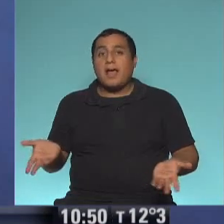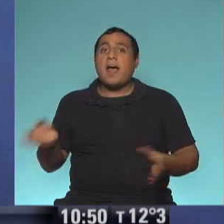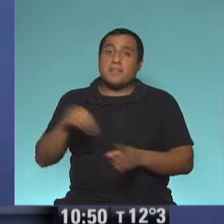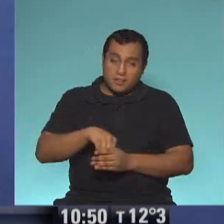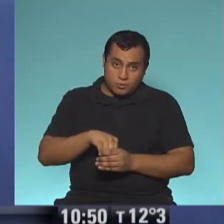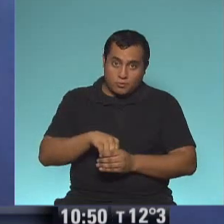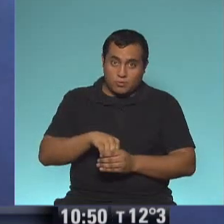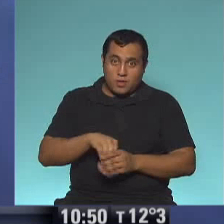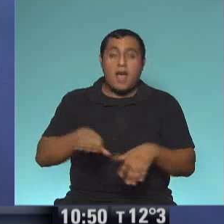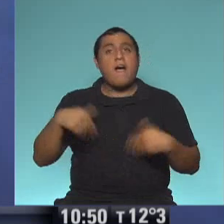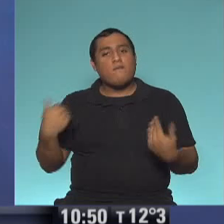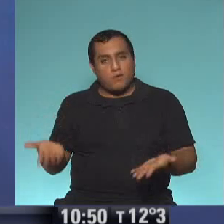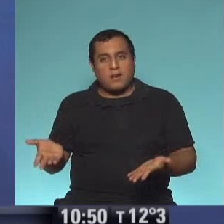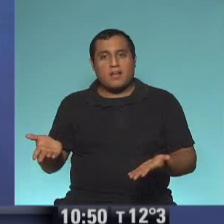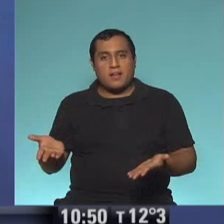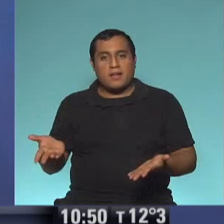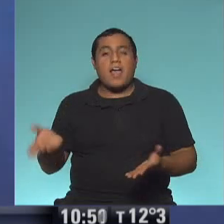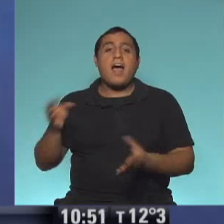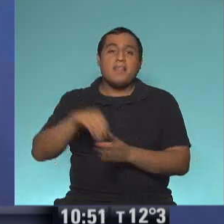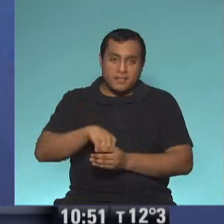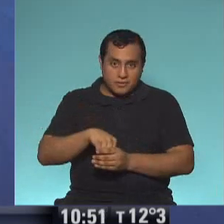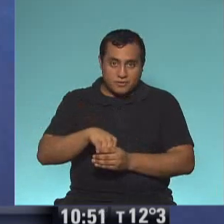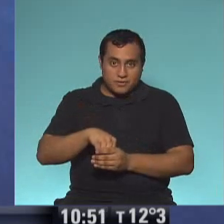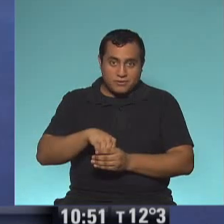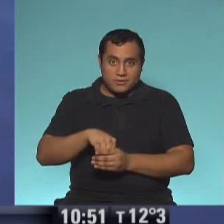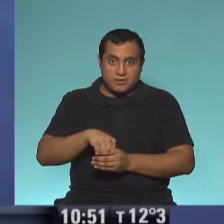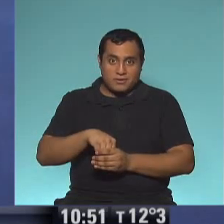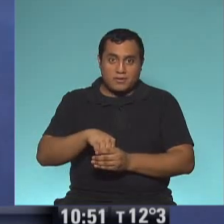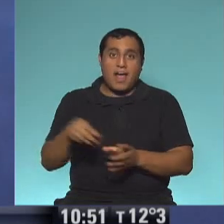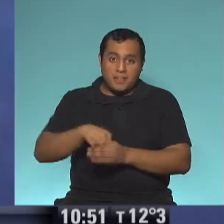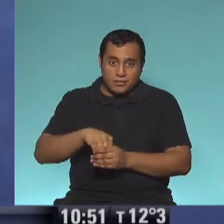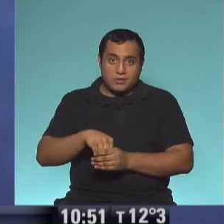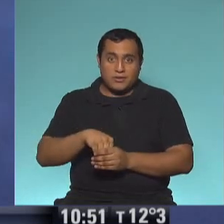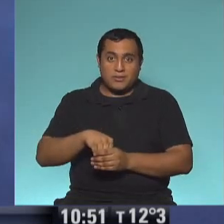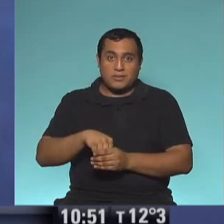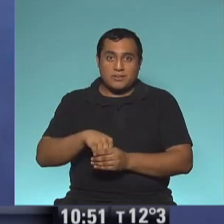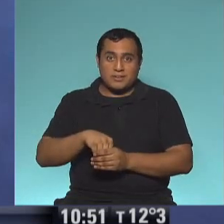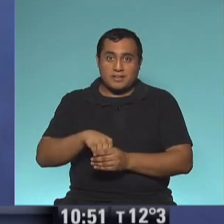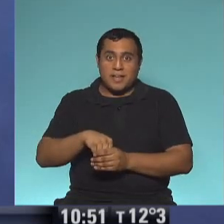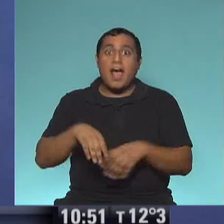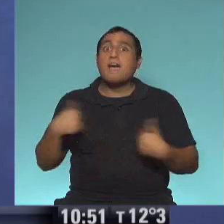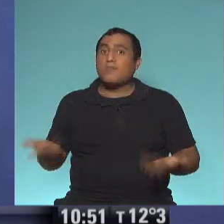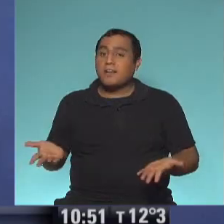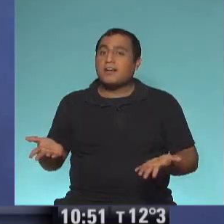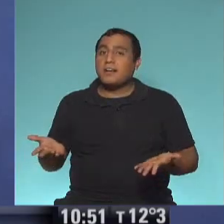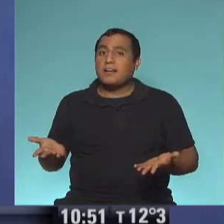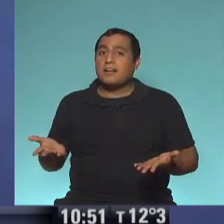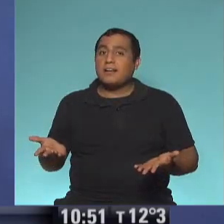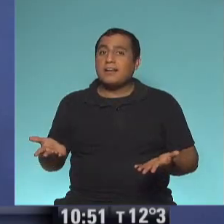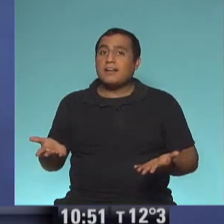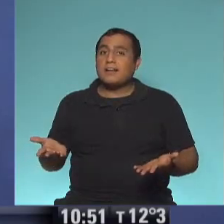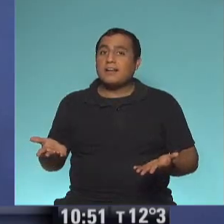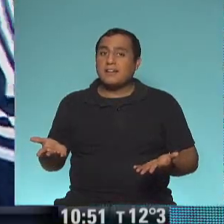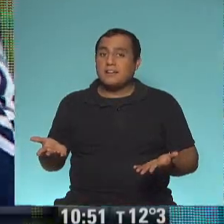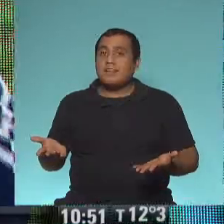Adentro. Afuera. Adentro. Adentro. Bien, afuera. Bien,